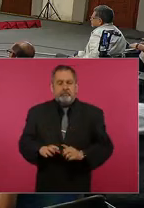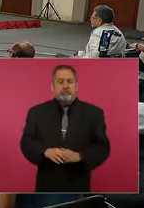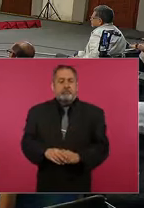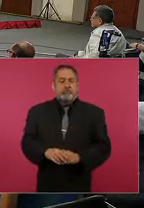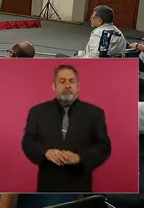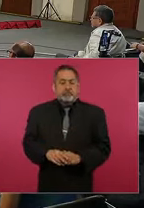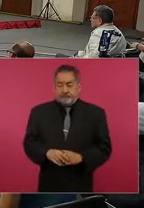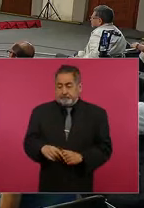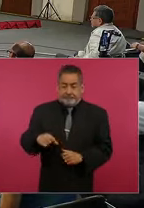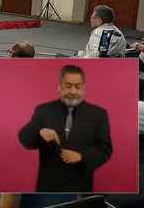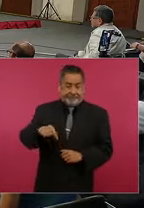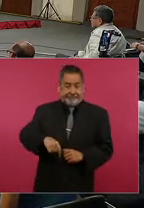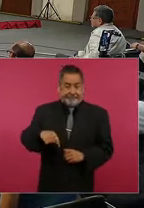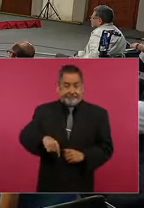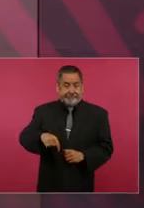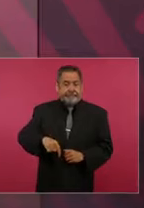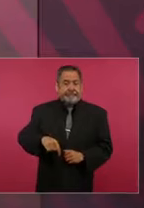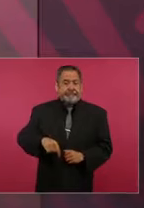Entonces, aquí